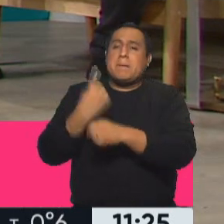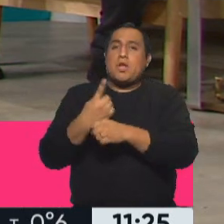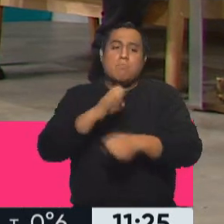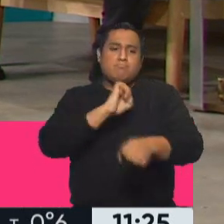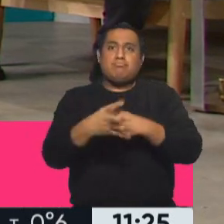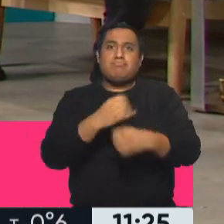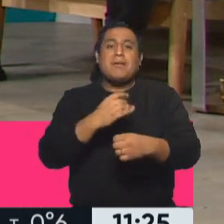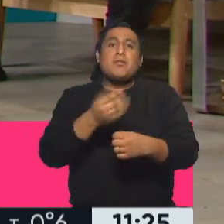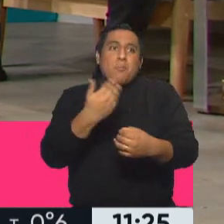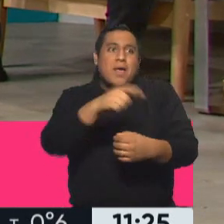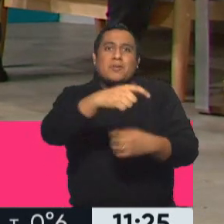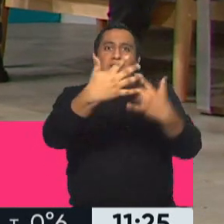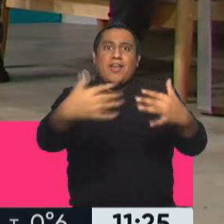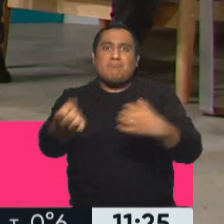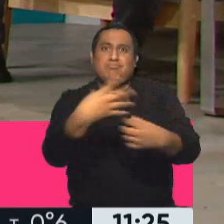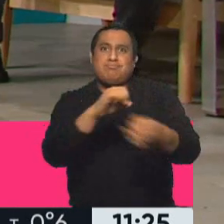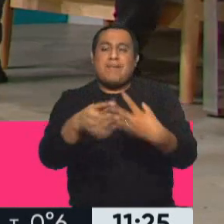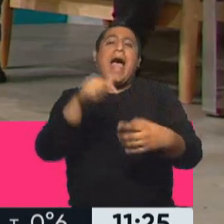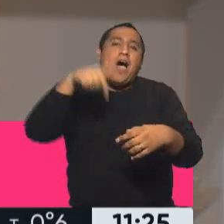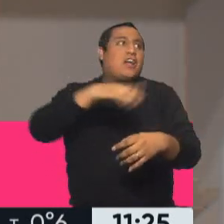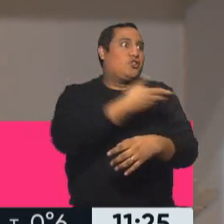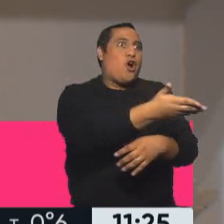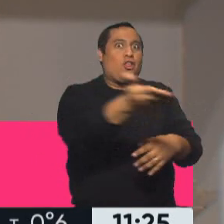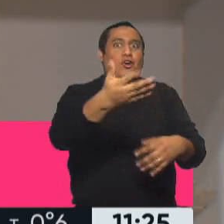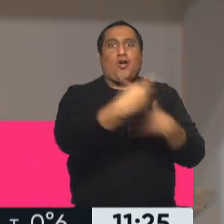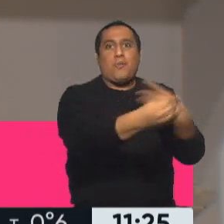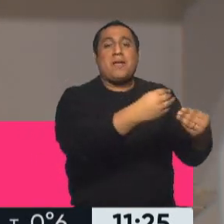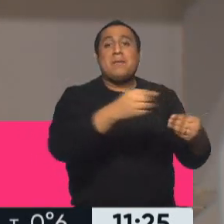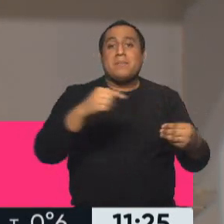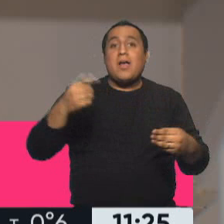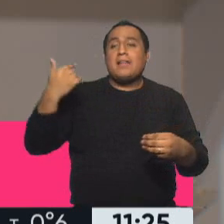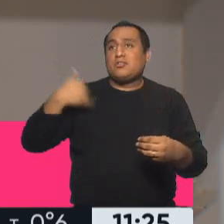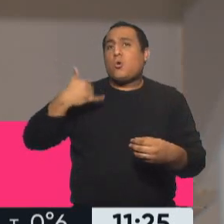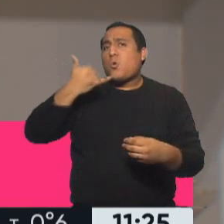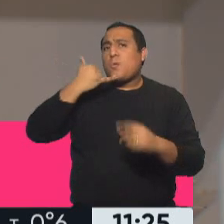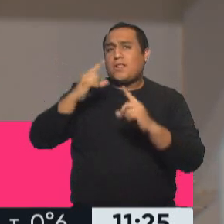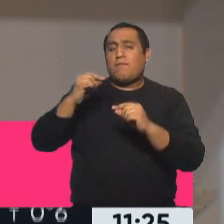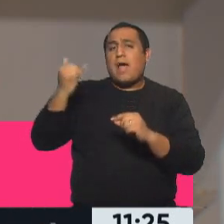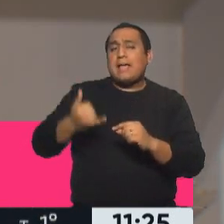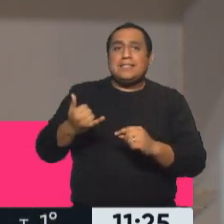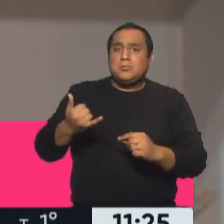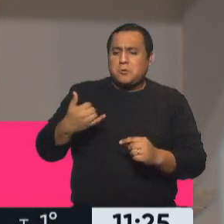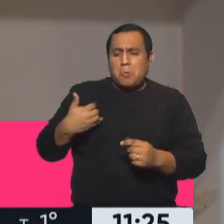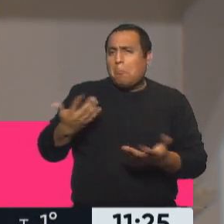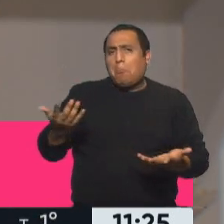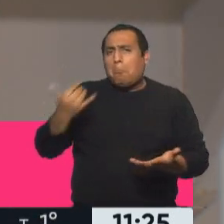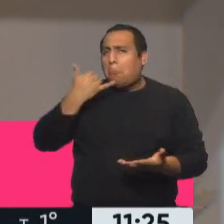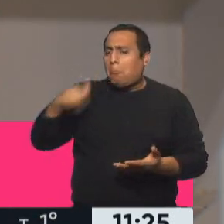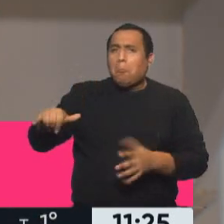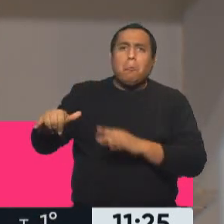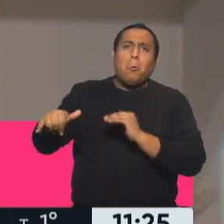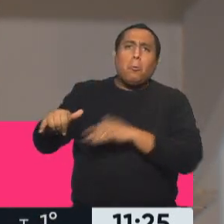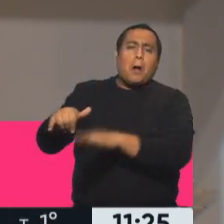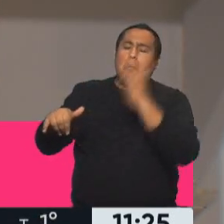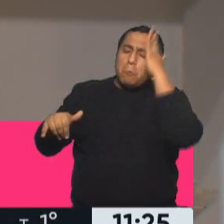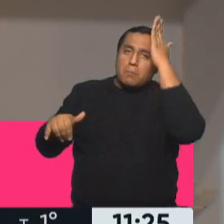con vos a claro, de ahora chat lo usan todos, pero yo fui el primero, le dije, ponemos un chat, yo tenía una línea de teléfono en mi casa, muy que no usaba, idea, entonces lo uso la línea de teléfono, a lo y me